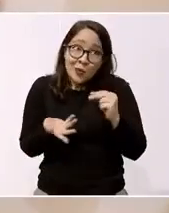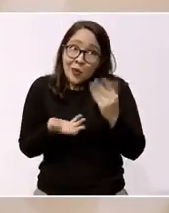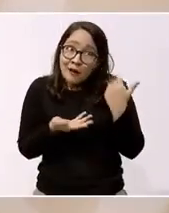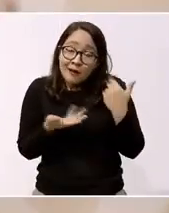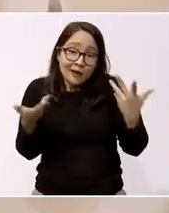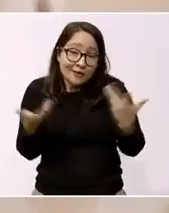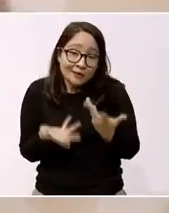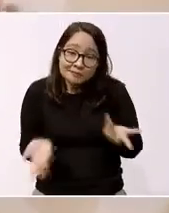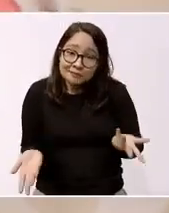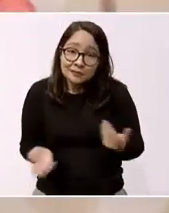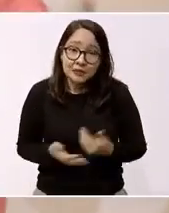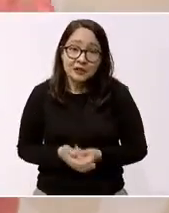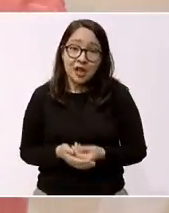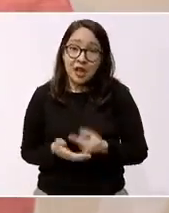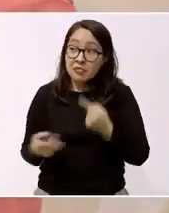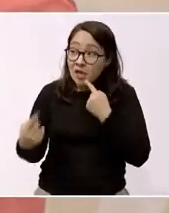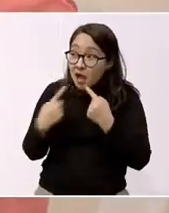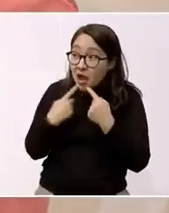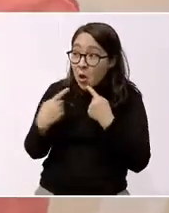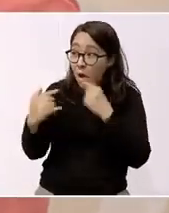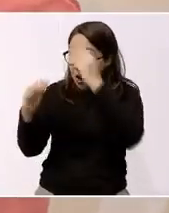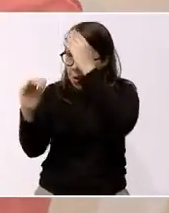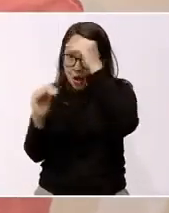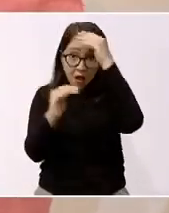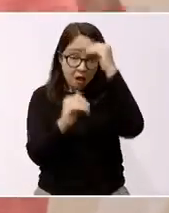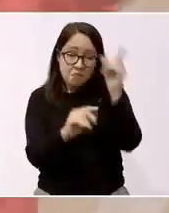cerraron, no hubo diálogo